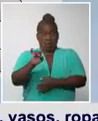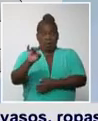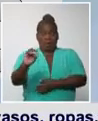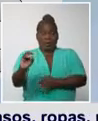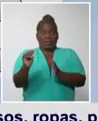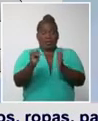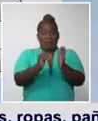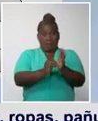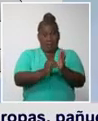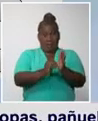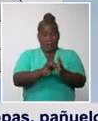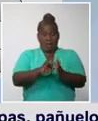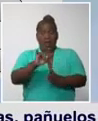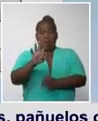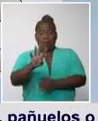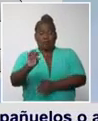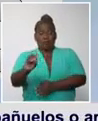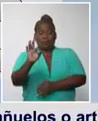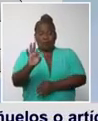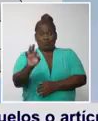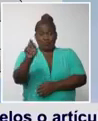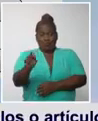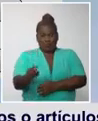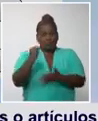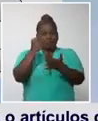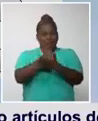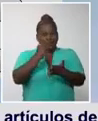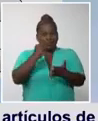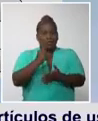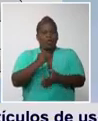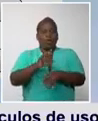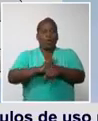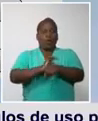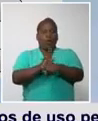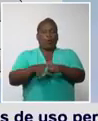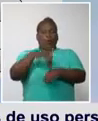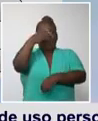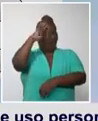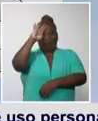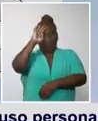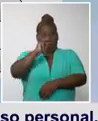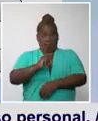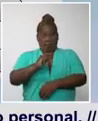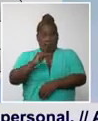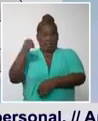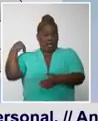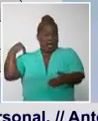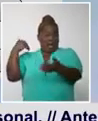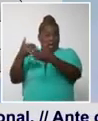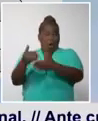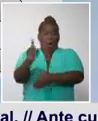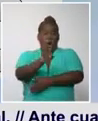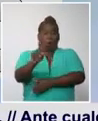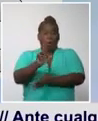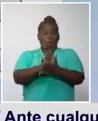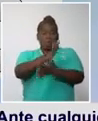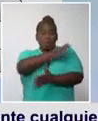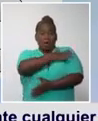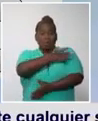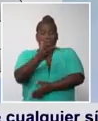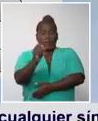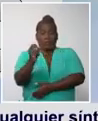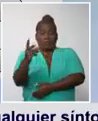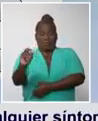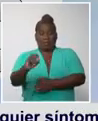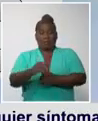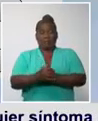90.408 personas con COVID-19 en Cuba desde el 11 de marzo del año 2020. Eso